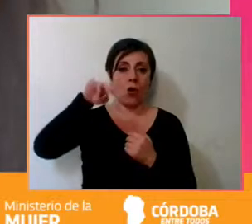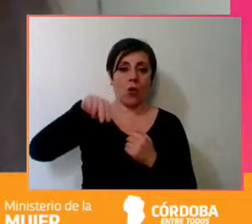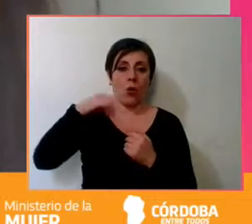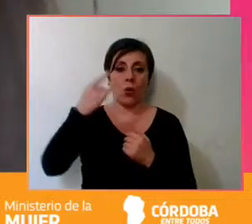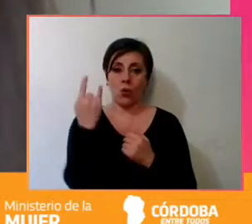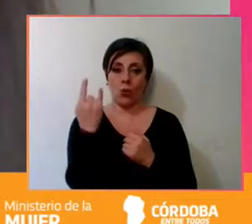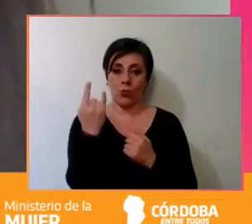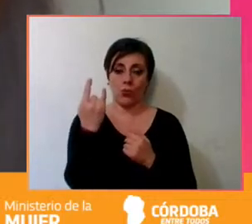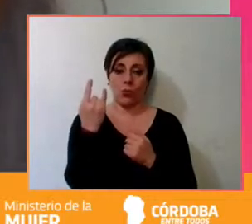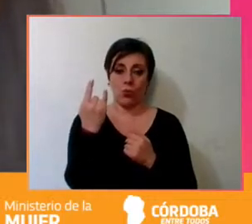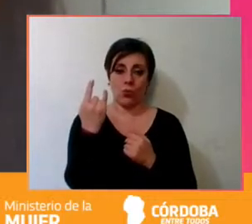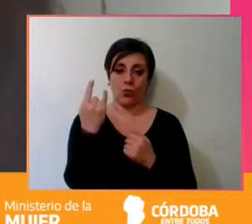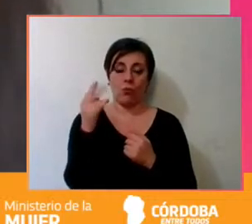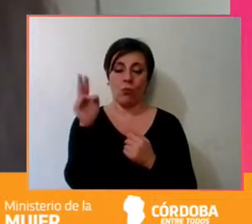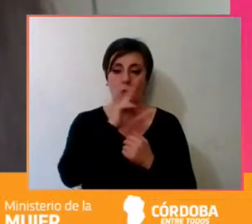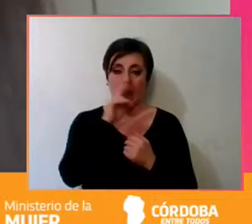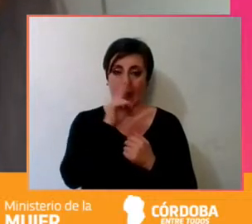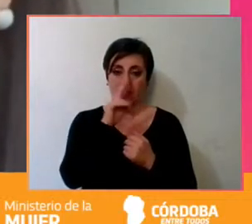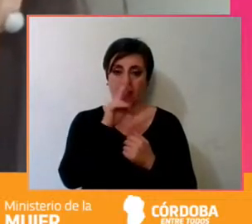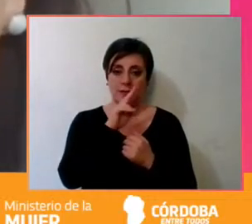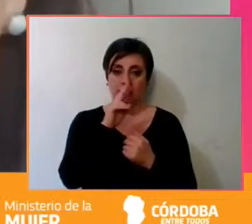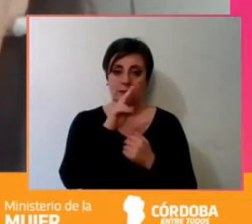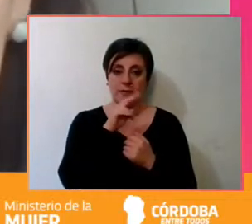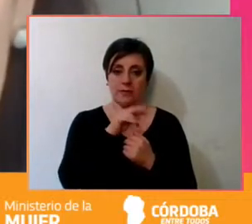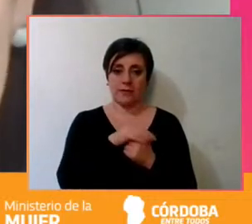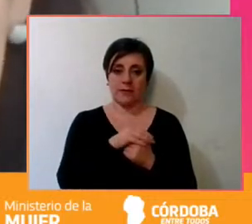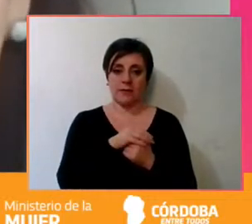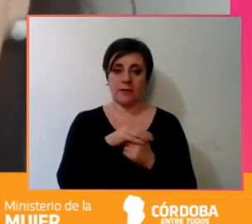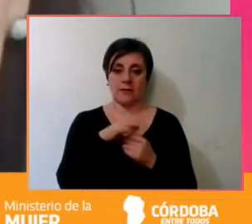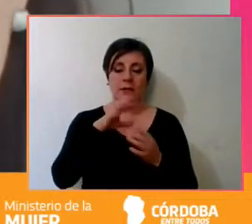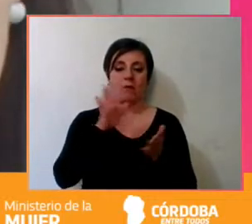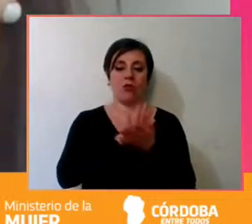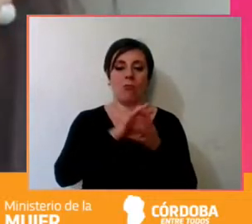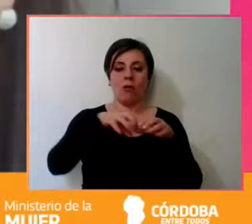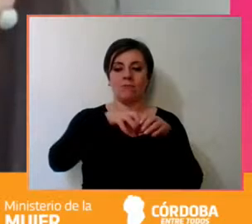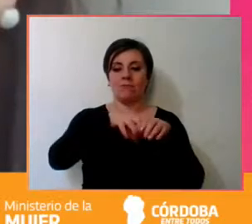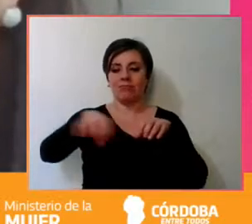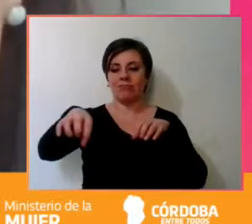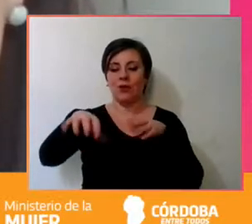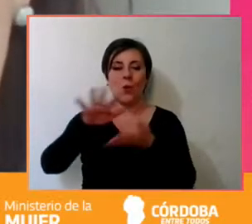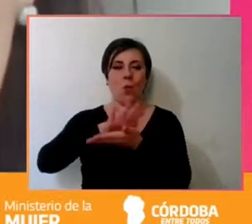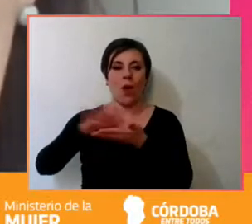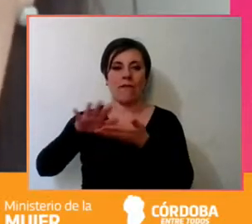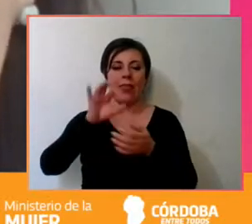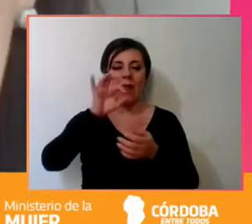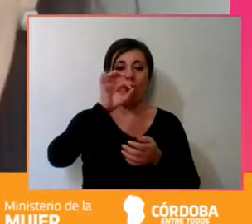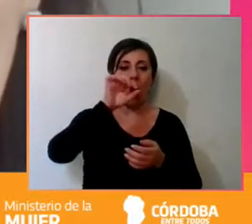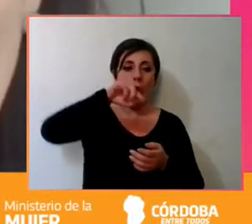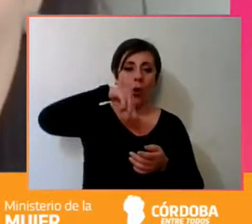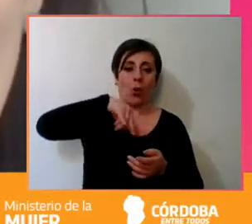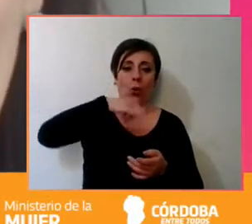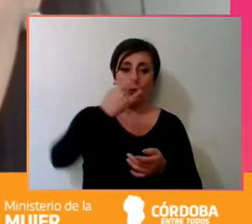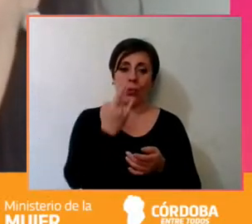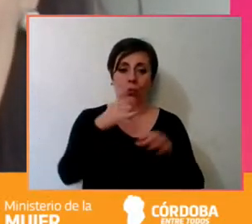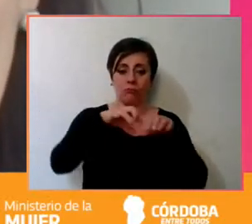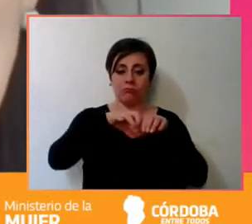como es ONU Mujeres, una agencia bastante nueva para América